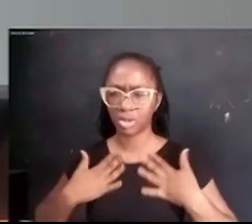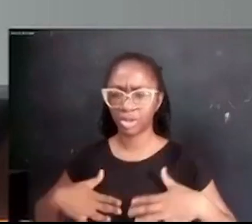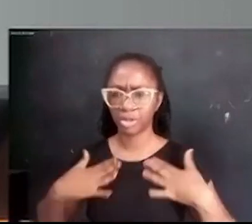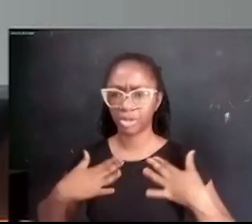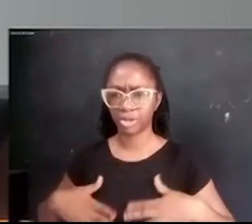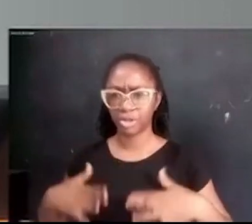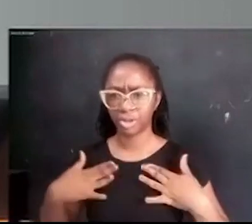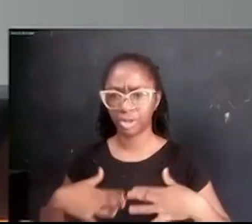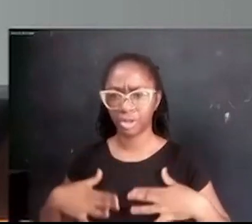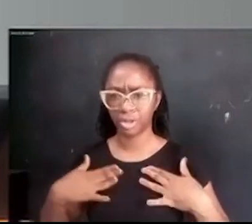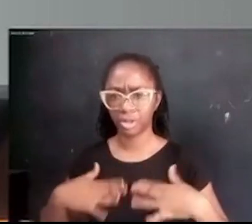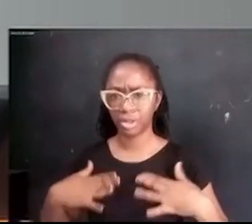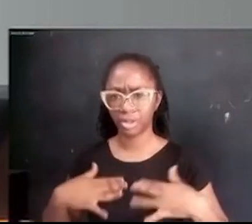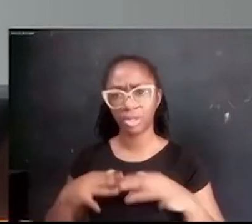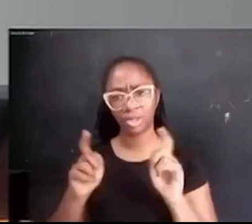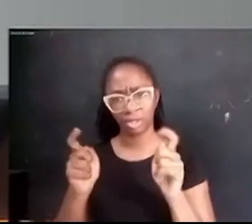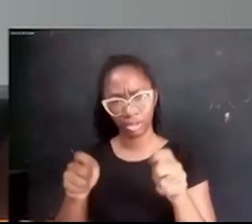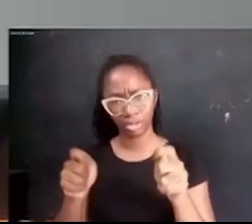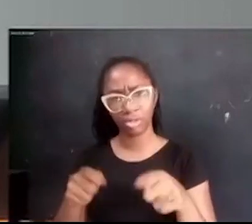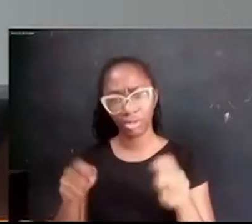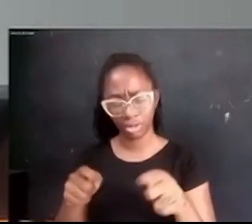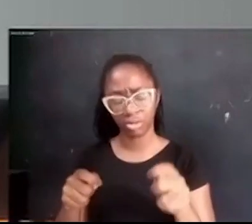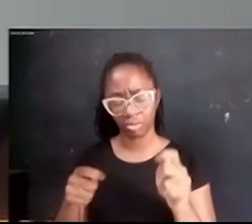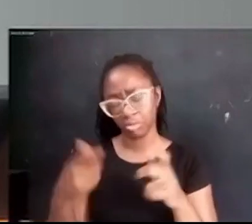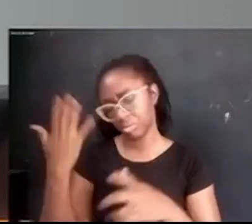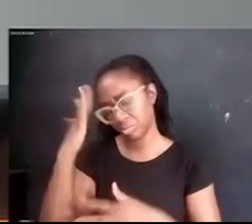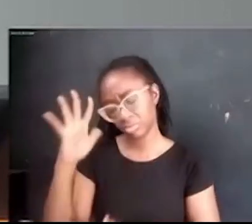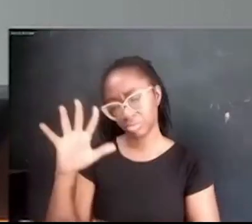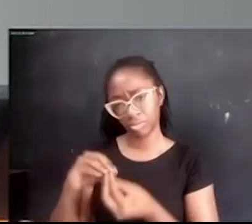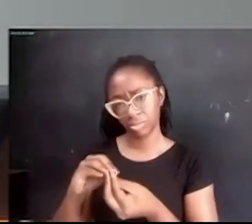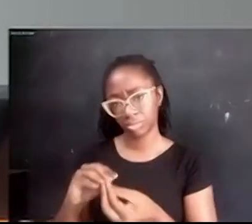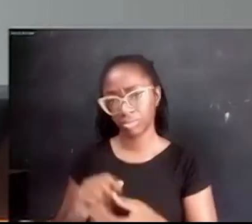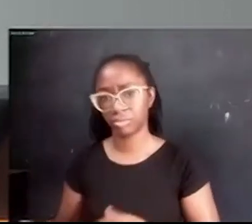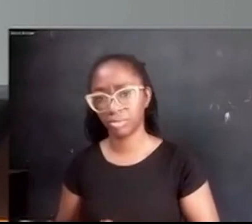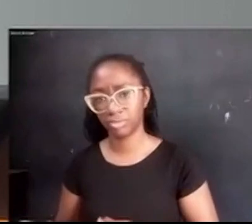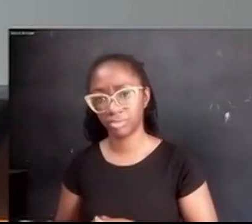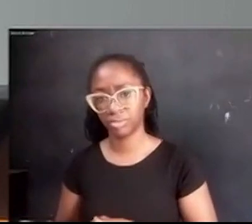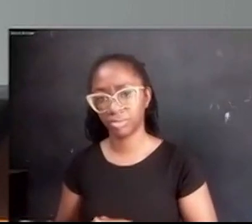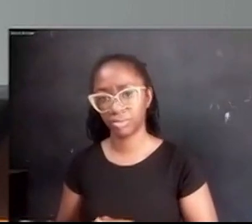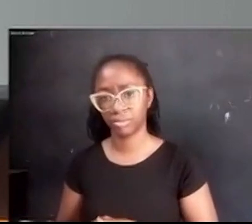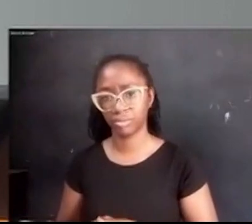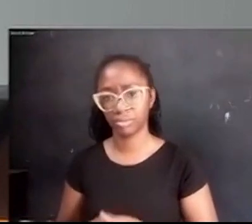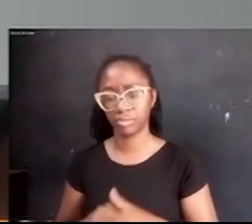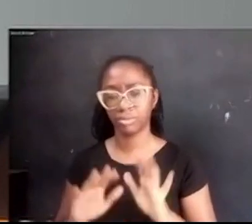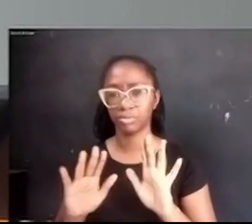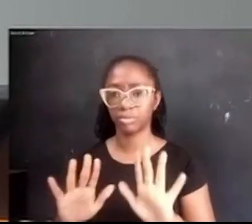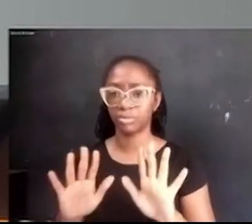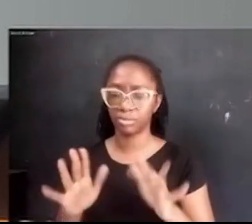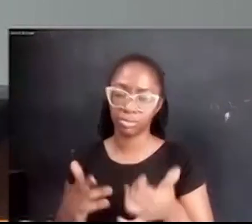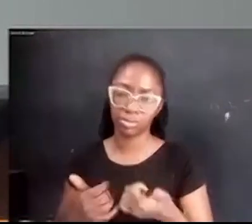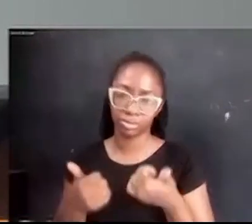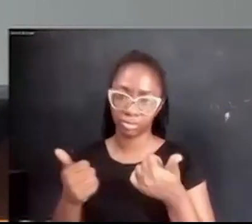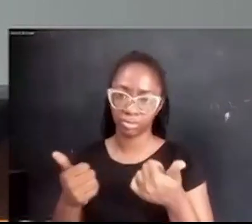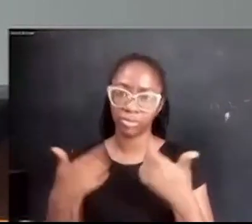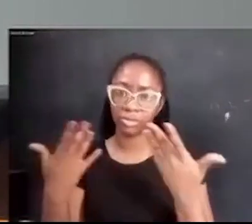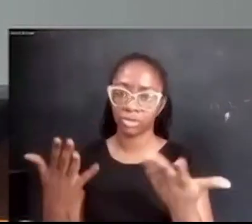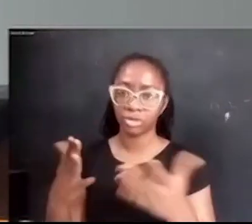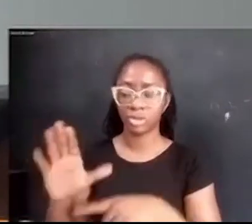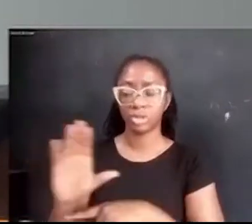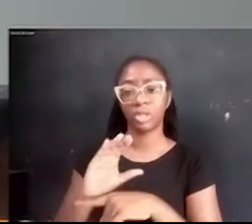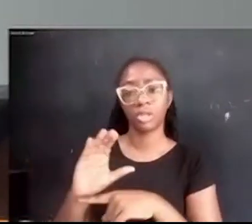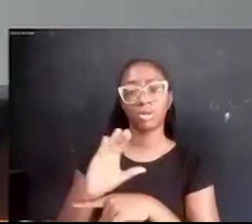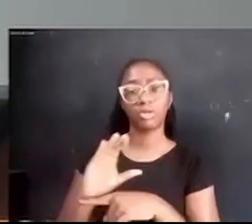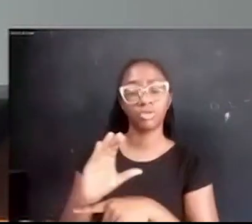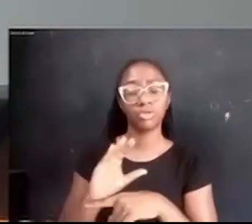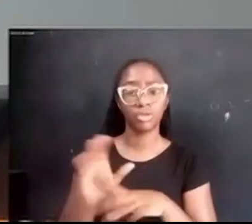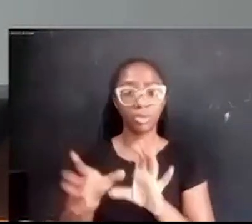el poder del Estado, que era la ambición mayor de los que han escrito esa constitución, permitiendo al